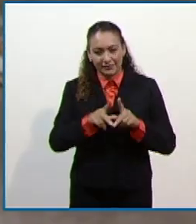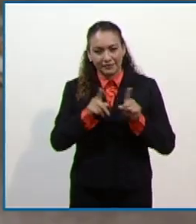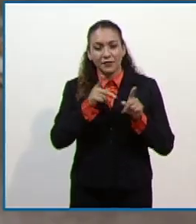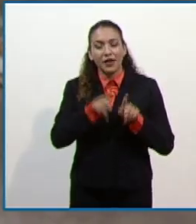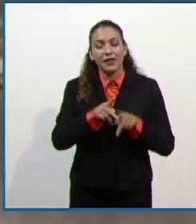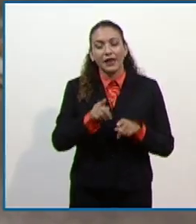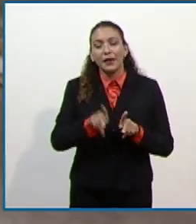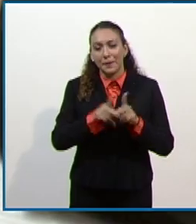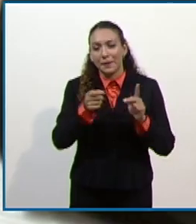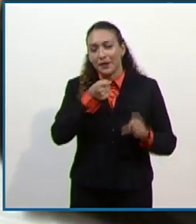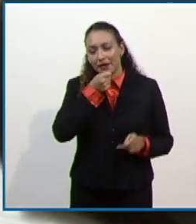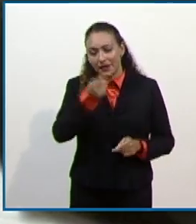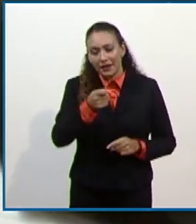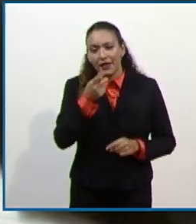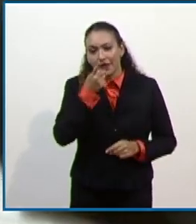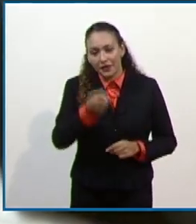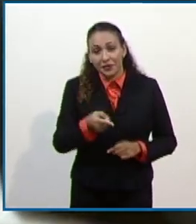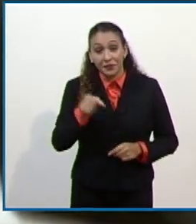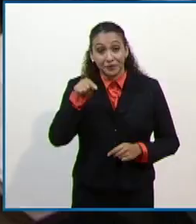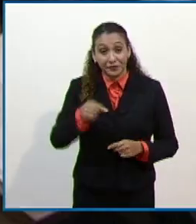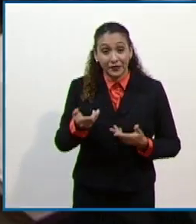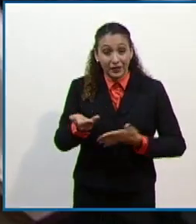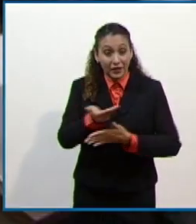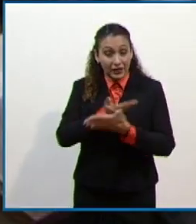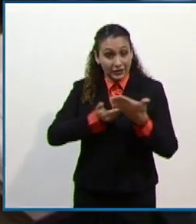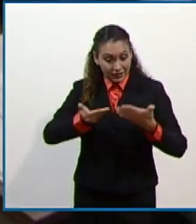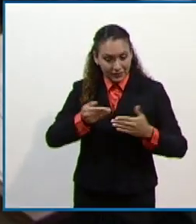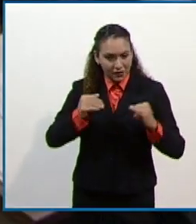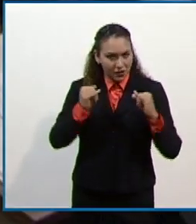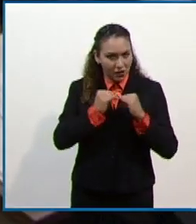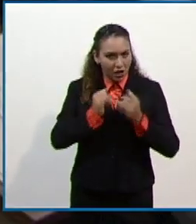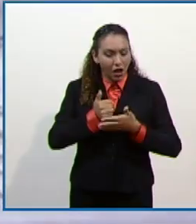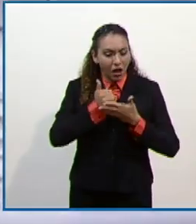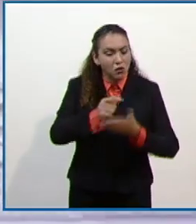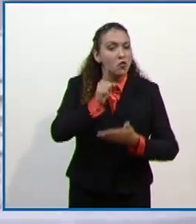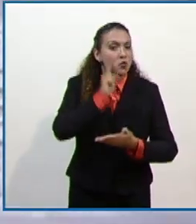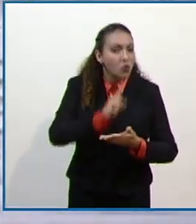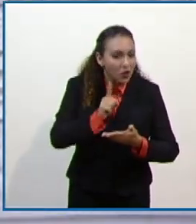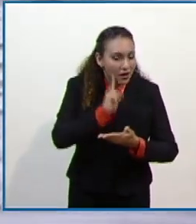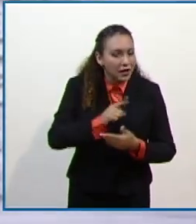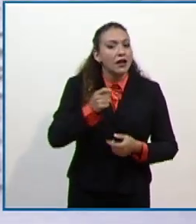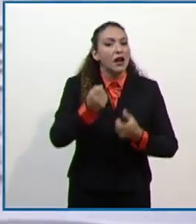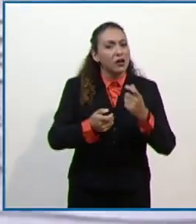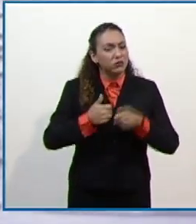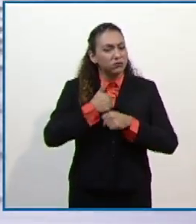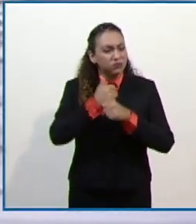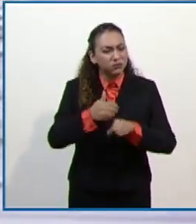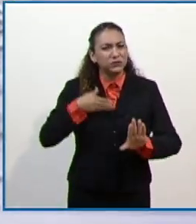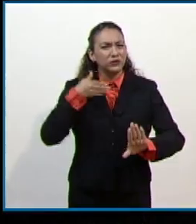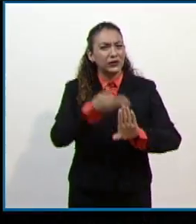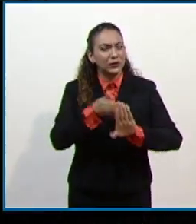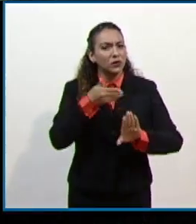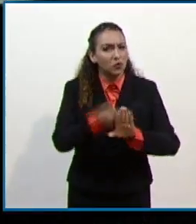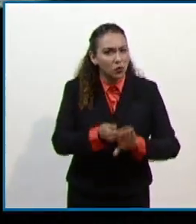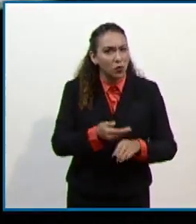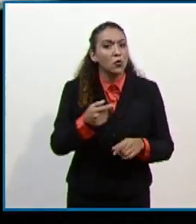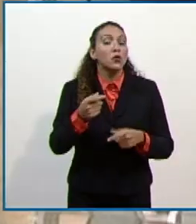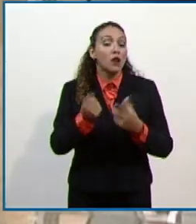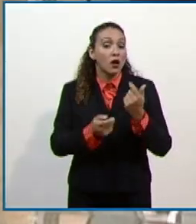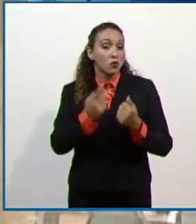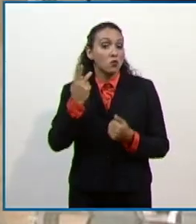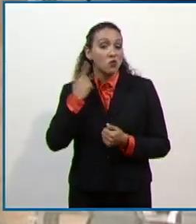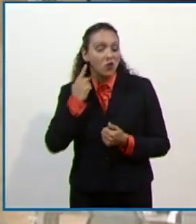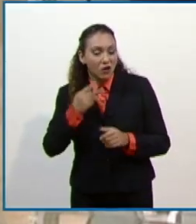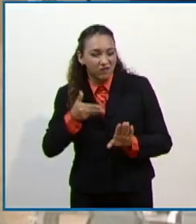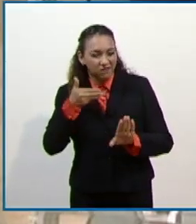este nuevo órgano ofrece servicios de representación jurídica, asesoría y orientación para interponer medios de impugnación, recursos